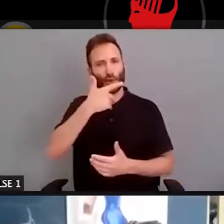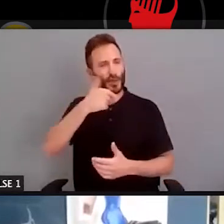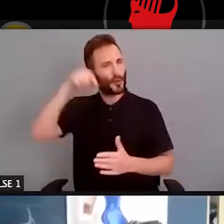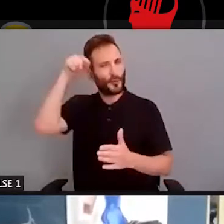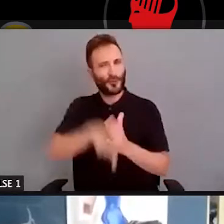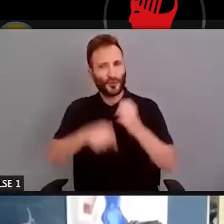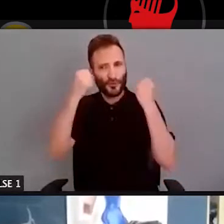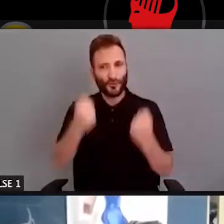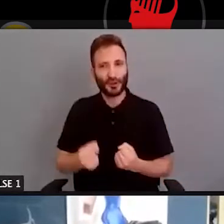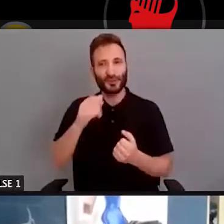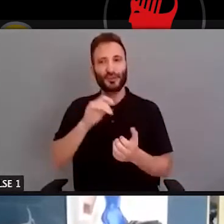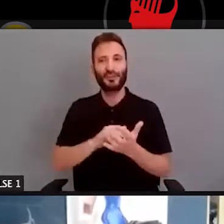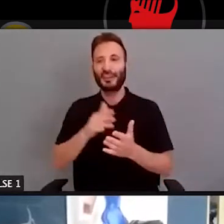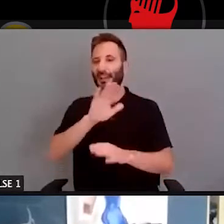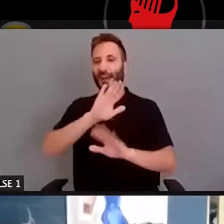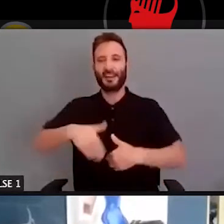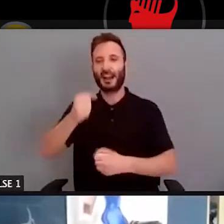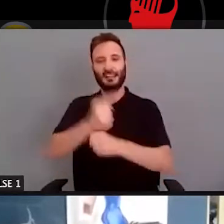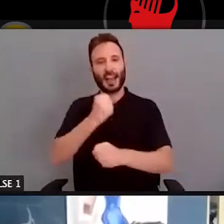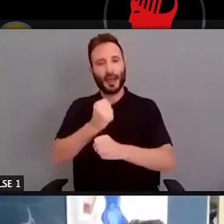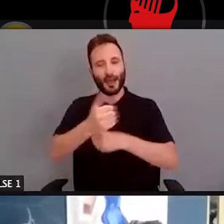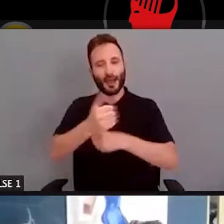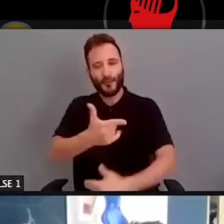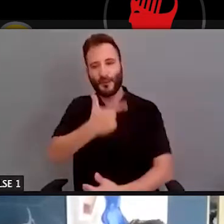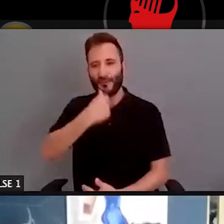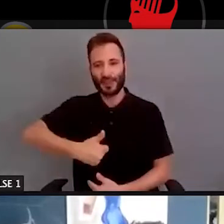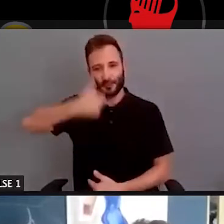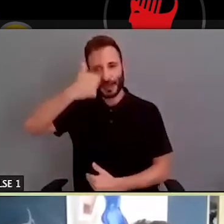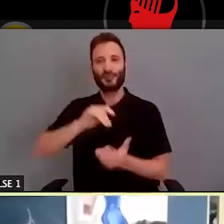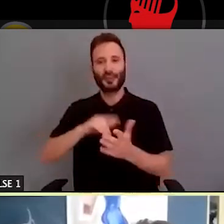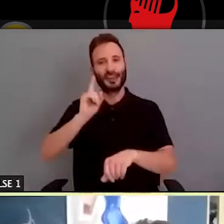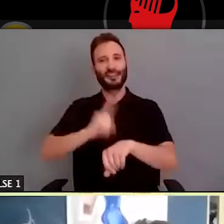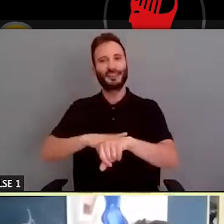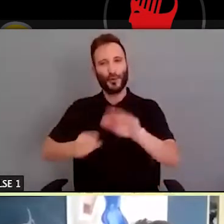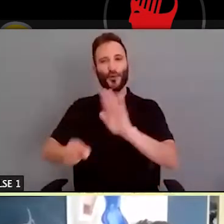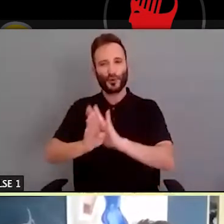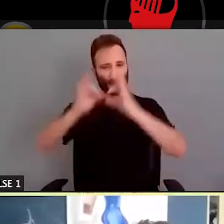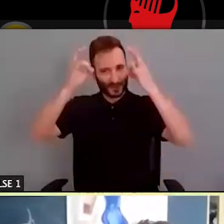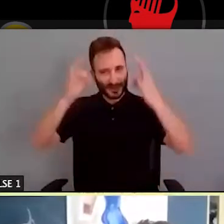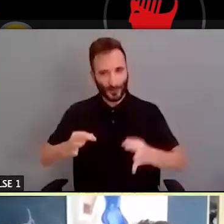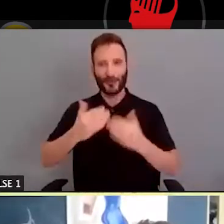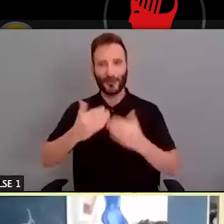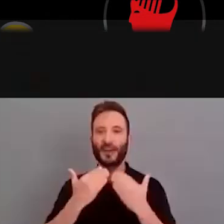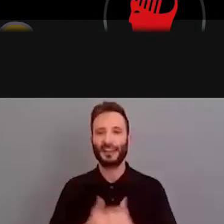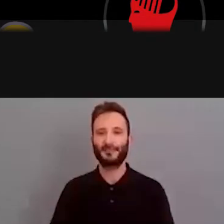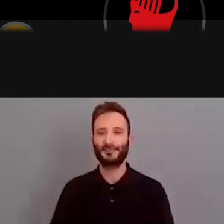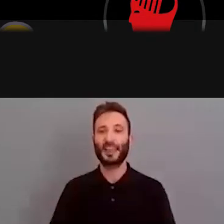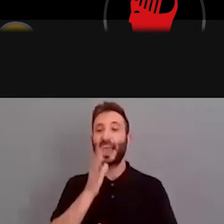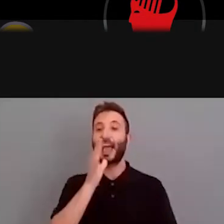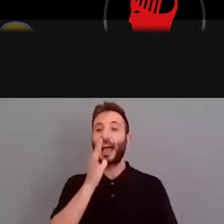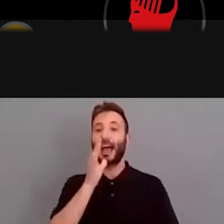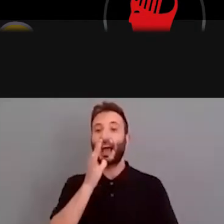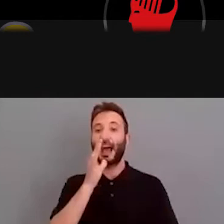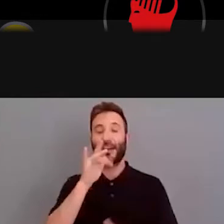sea mucho más fácil ponerlos en marcha. Seguro que seguiremos así mucho tiempo más. Gracias. Ahora bien, después de esto que